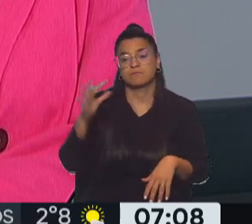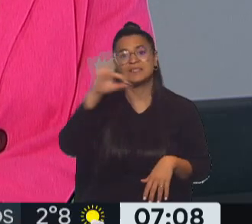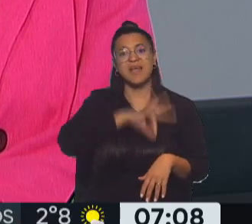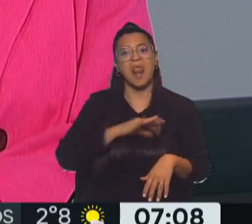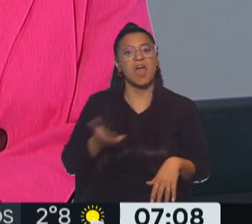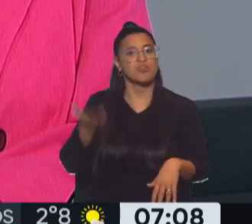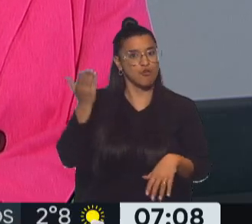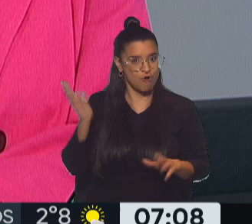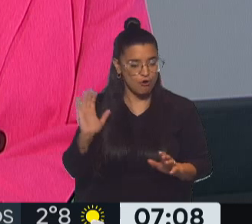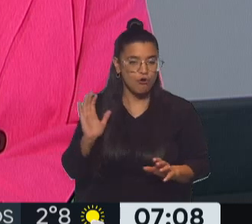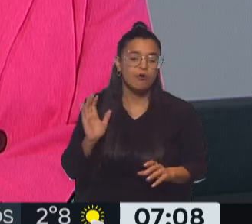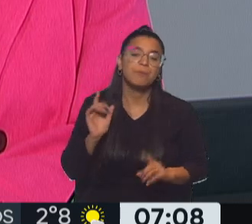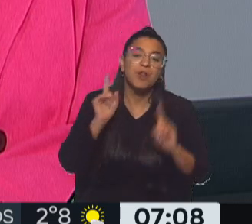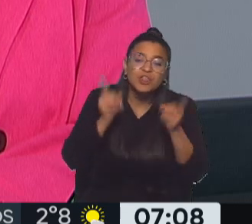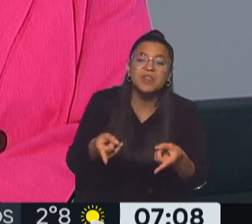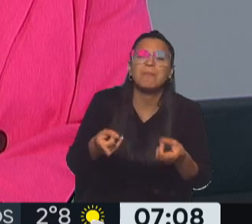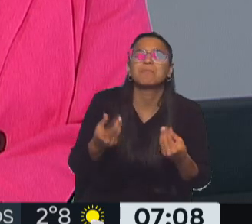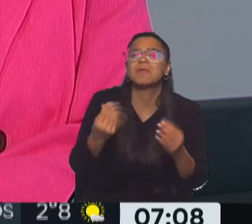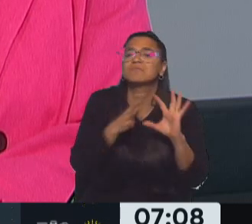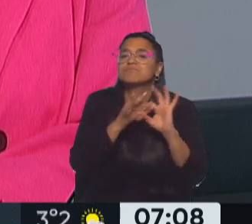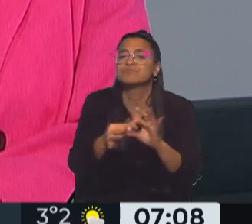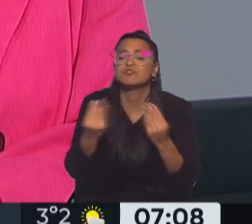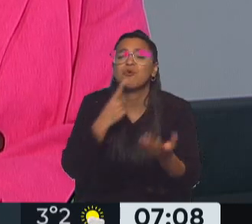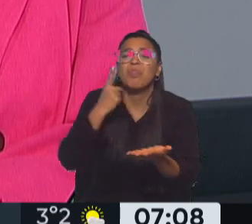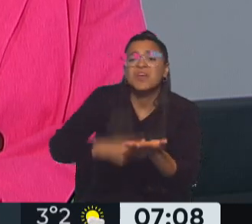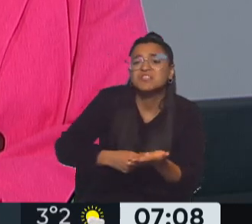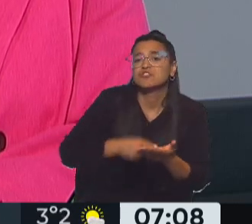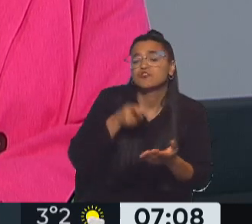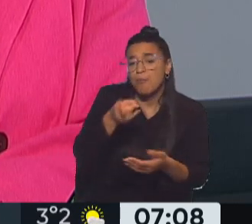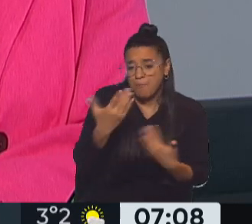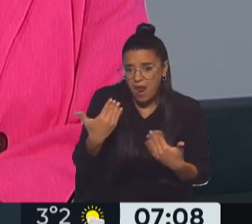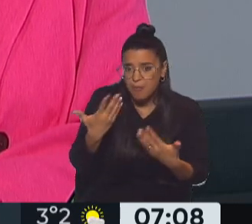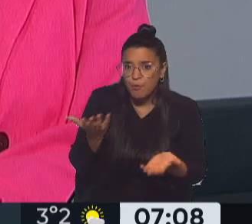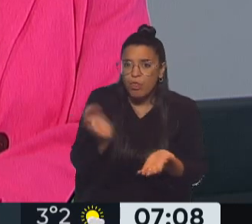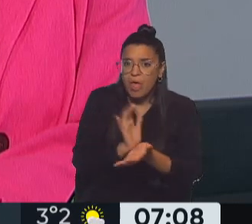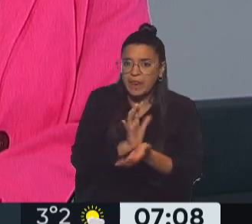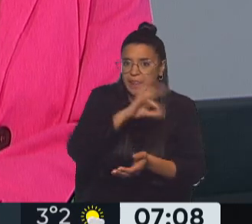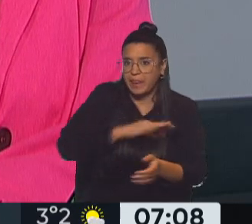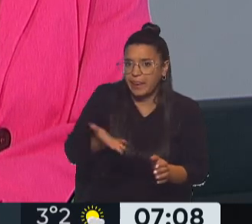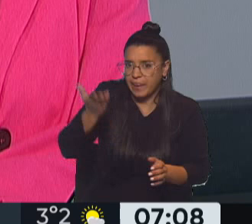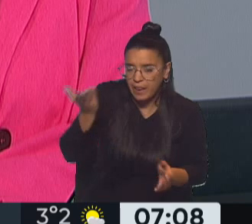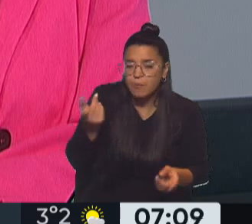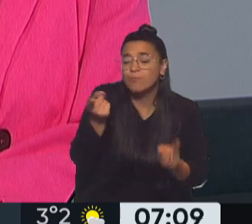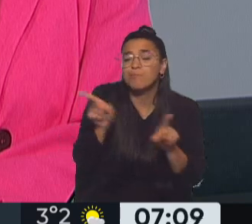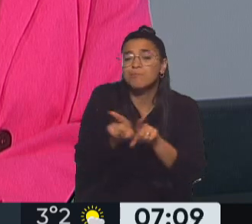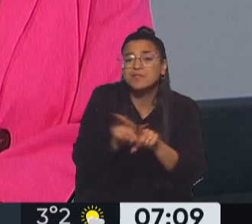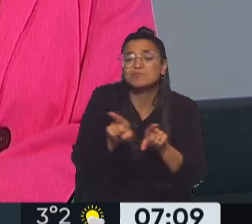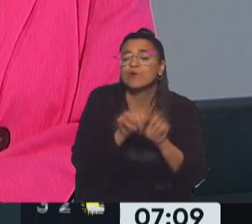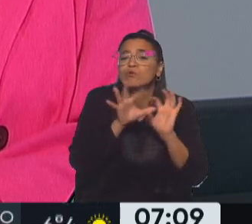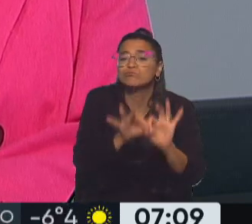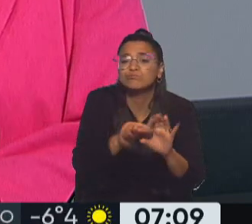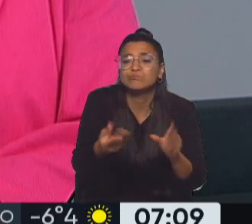del salario, pero también en todo lo que tiene que ver con las medidas necesarias para recuperar el salario, porque además esto está atado